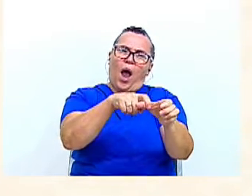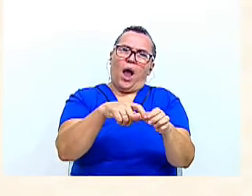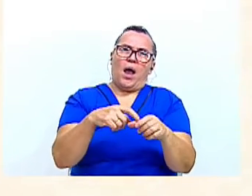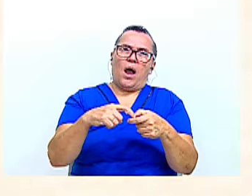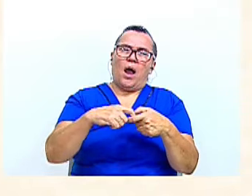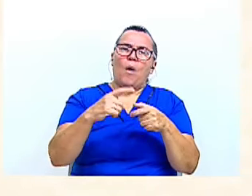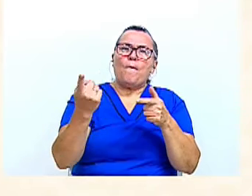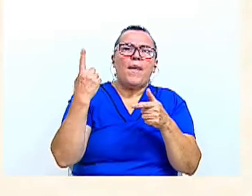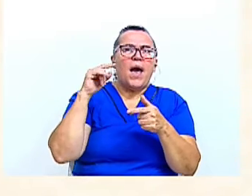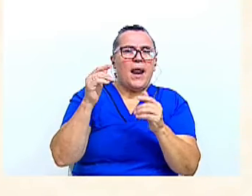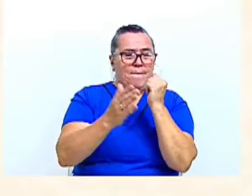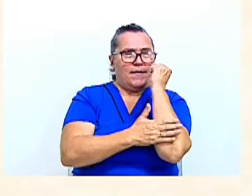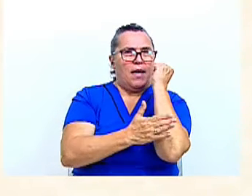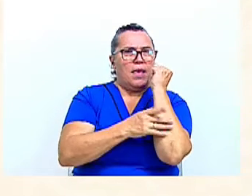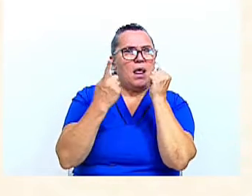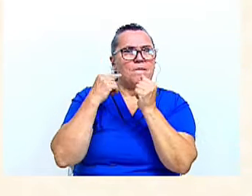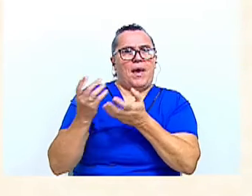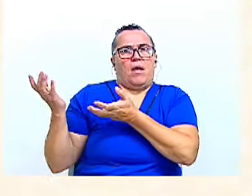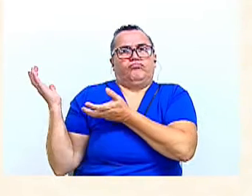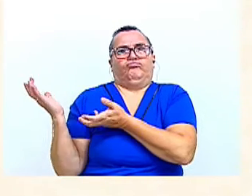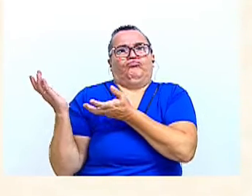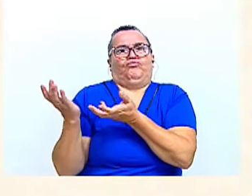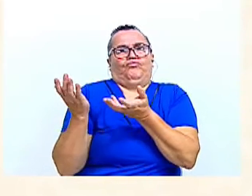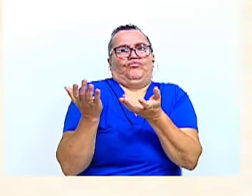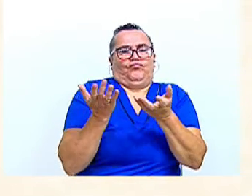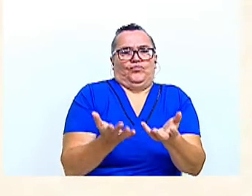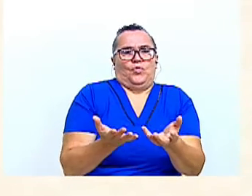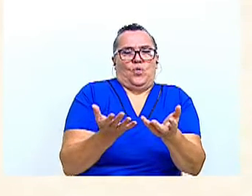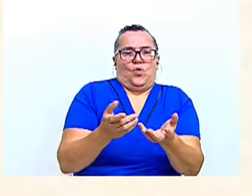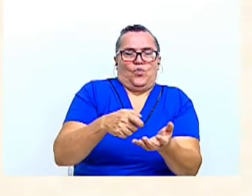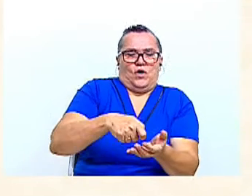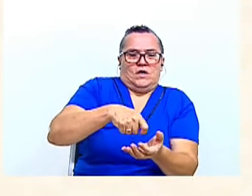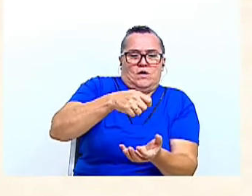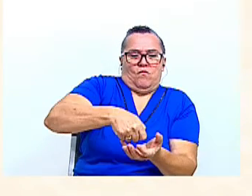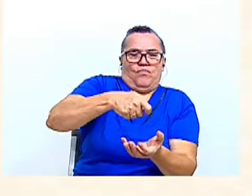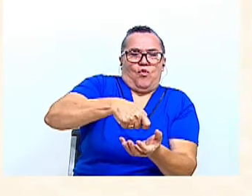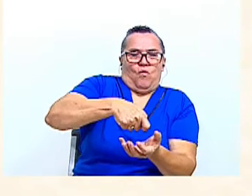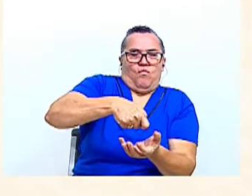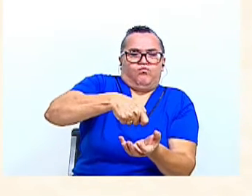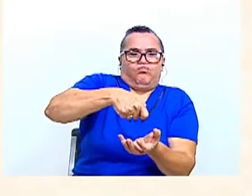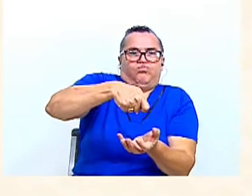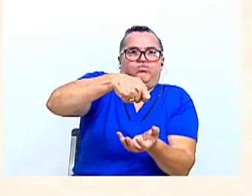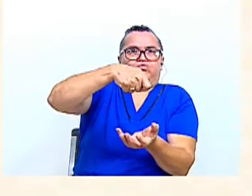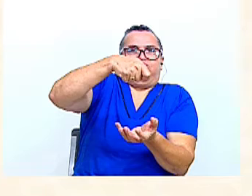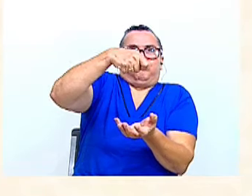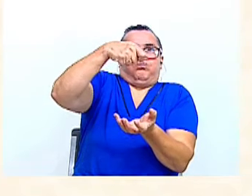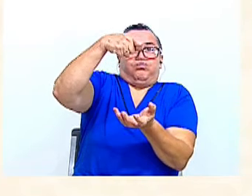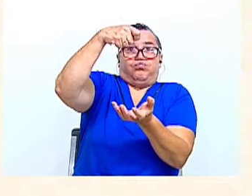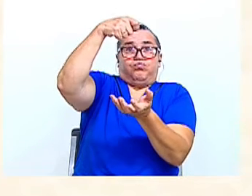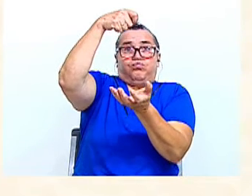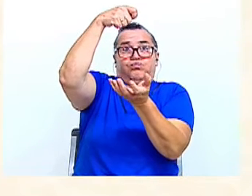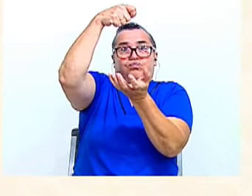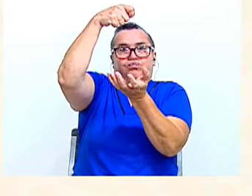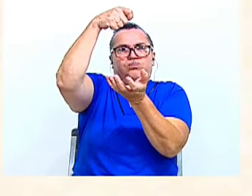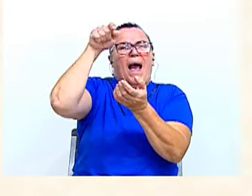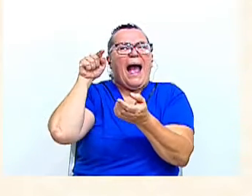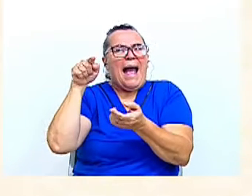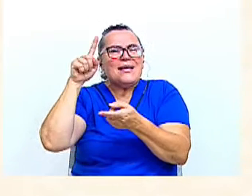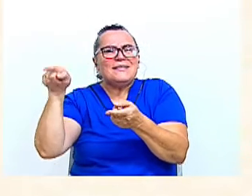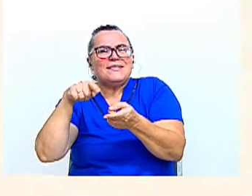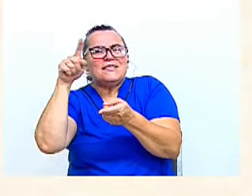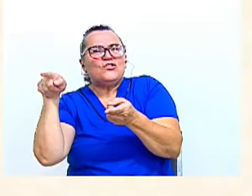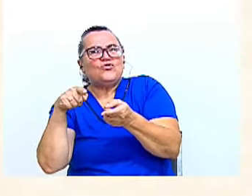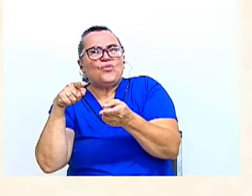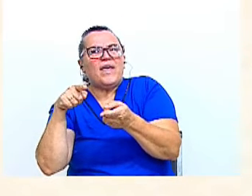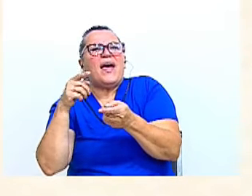estas cargas pesadas. A esta rueda que pueden ver ahí se le conoce como rueda de ratón, porque precisamente una